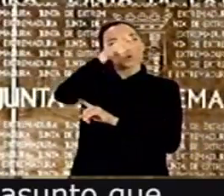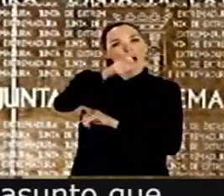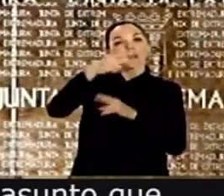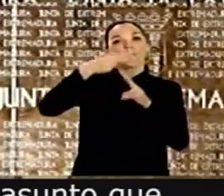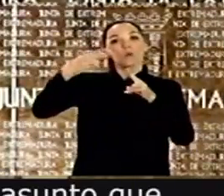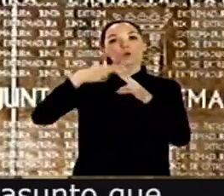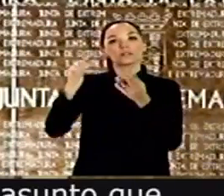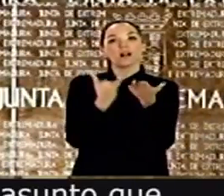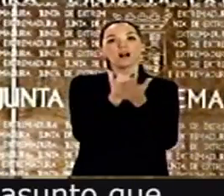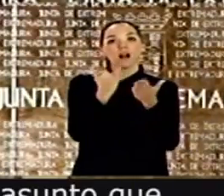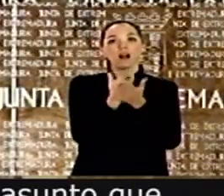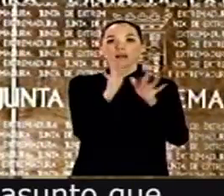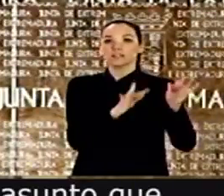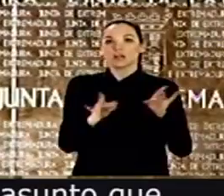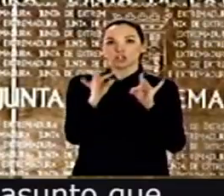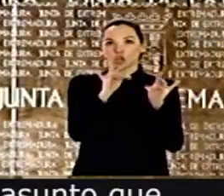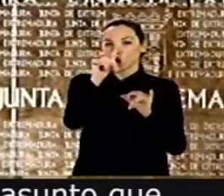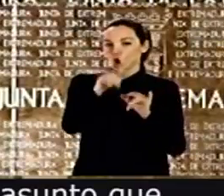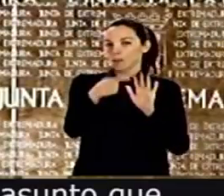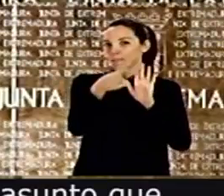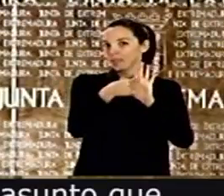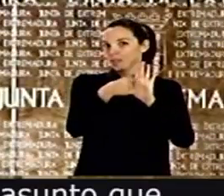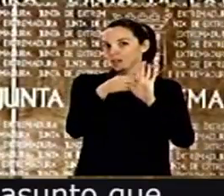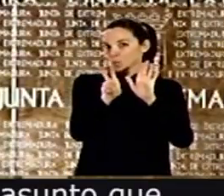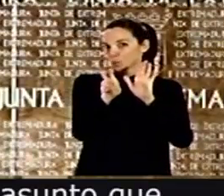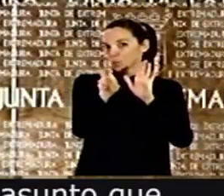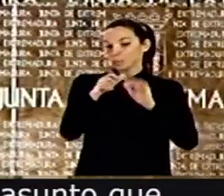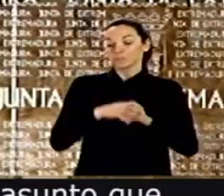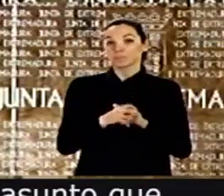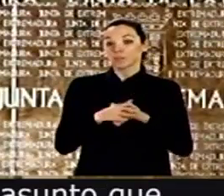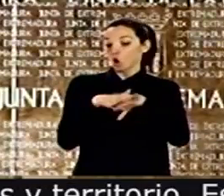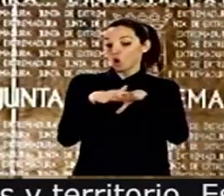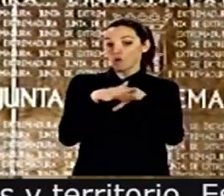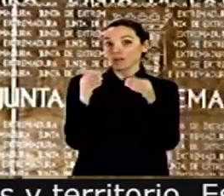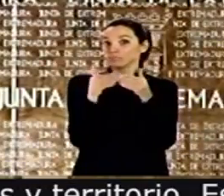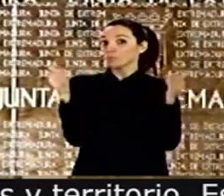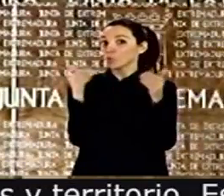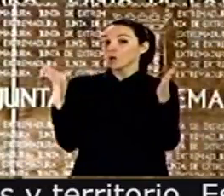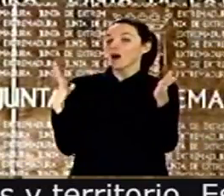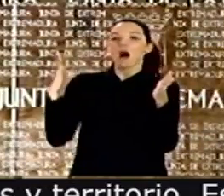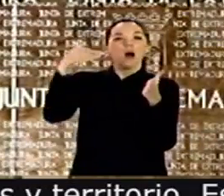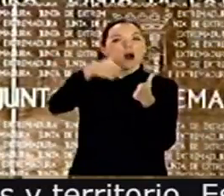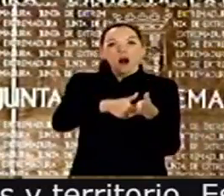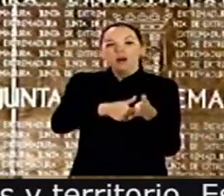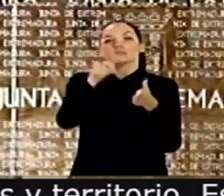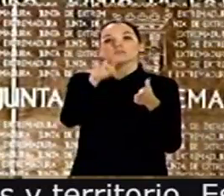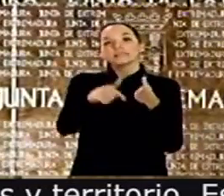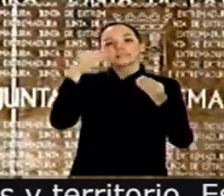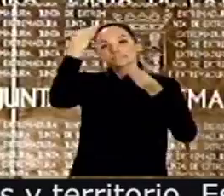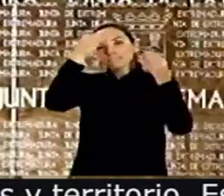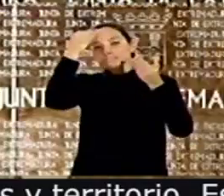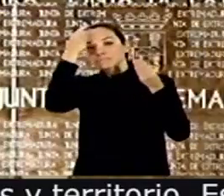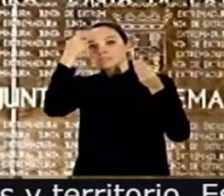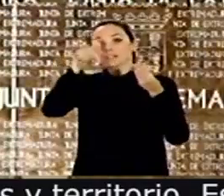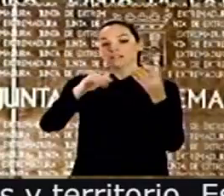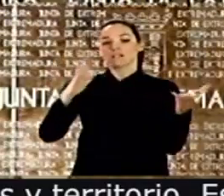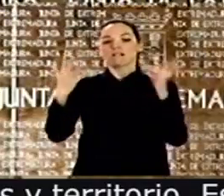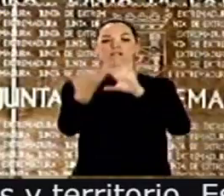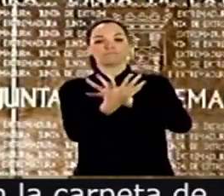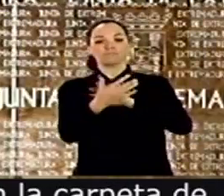y Territorio. Este es un Gobierno que desde el inicio de la legislatura, en la carpeta de aquello que teníamos que hacer para mejorar el campo en